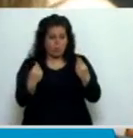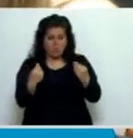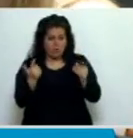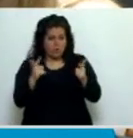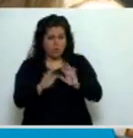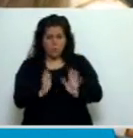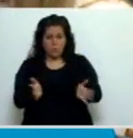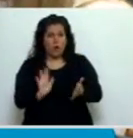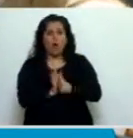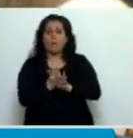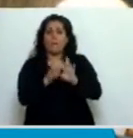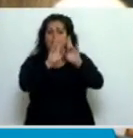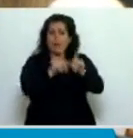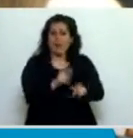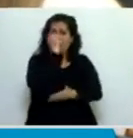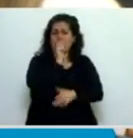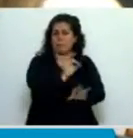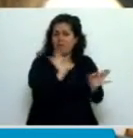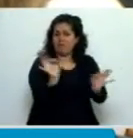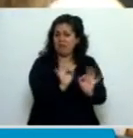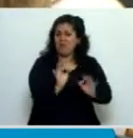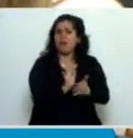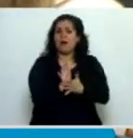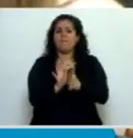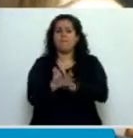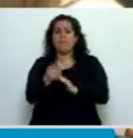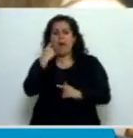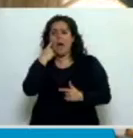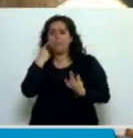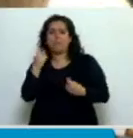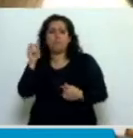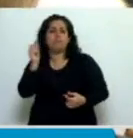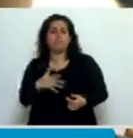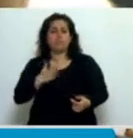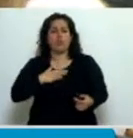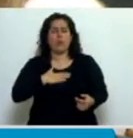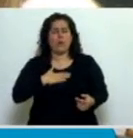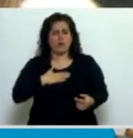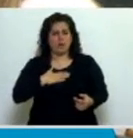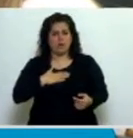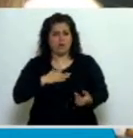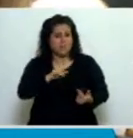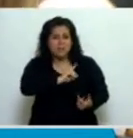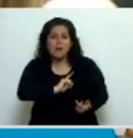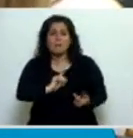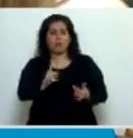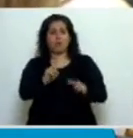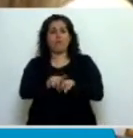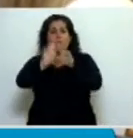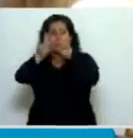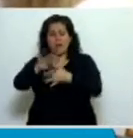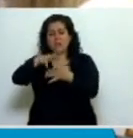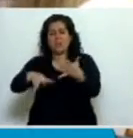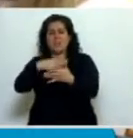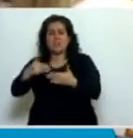política económica destinada a sostener los resortes de la soberanía, ni mucho menos la discusión de una planificación